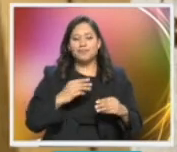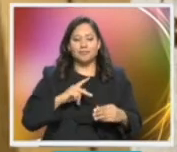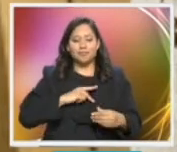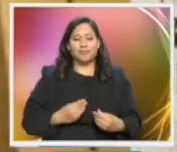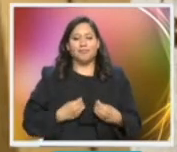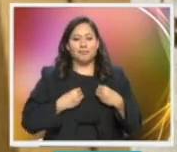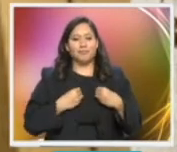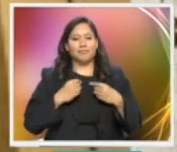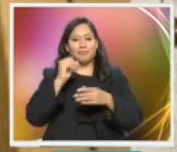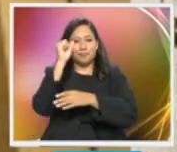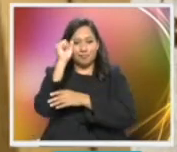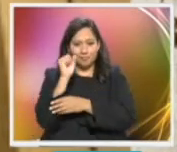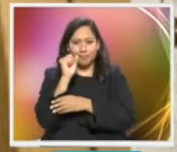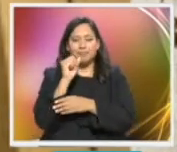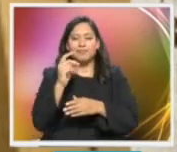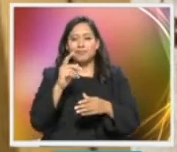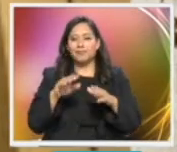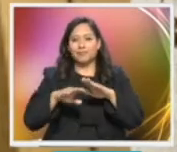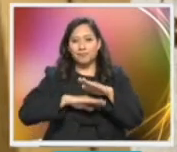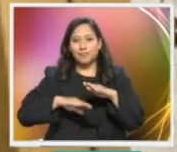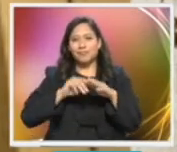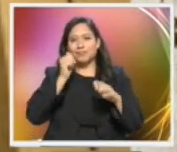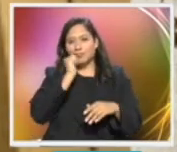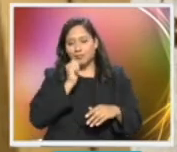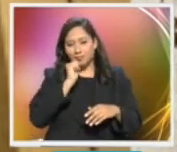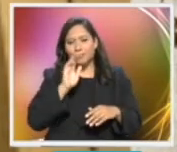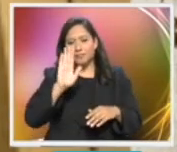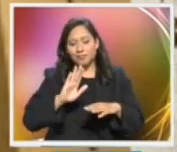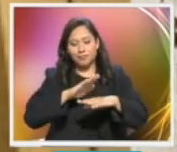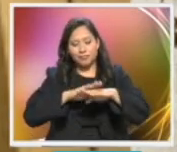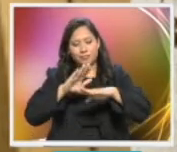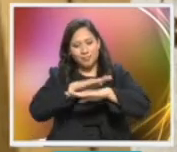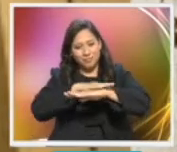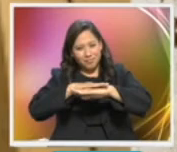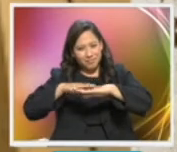que tenemos una base para todo, ¿no? O sea, más terrenal el asunto, ¿no?